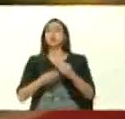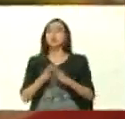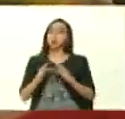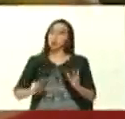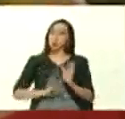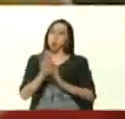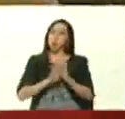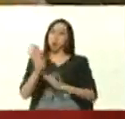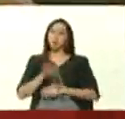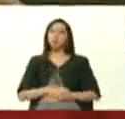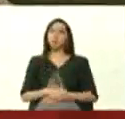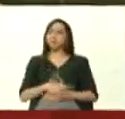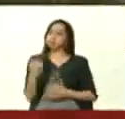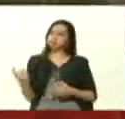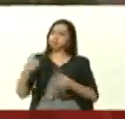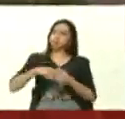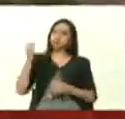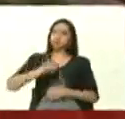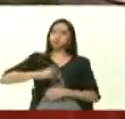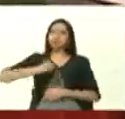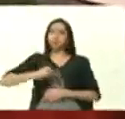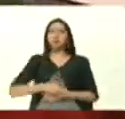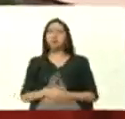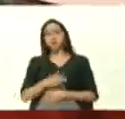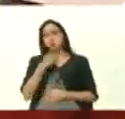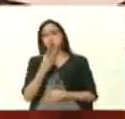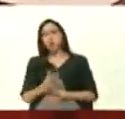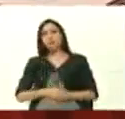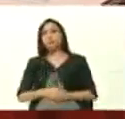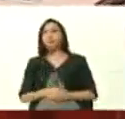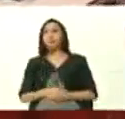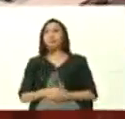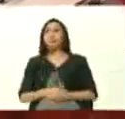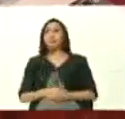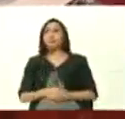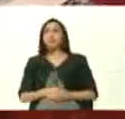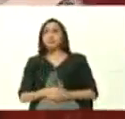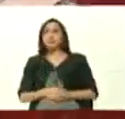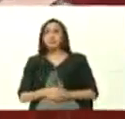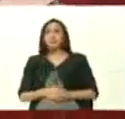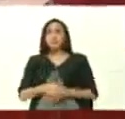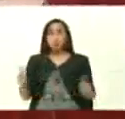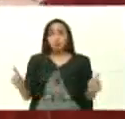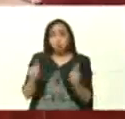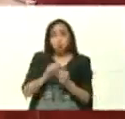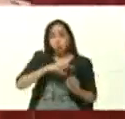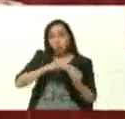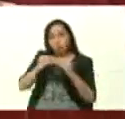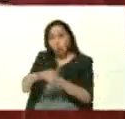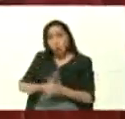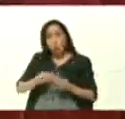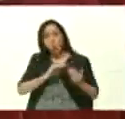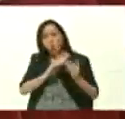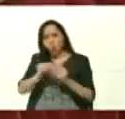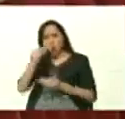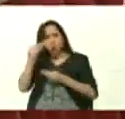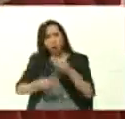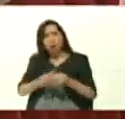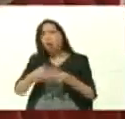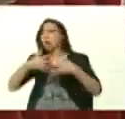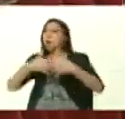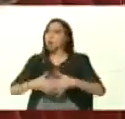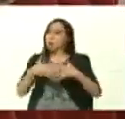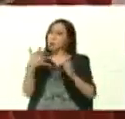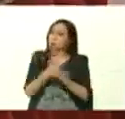está incorporando, vicepresidenta. Muy bien. Y conjuntamente, vicepresidenta, con todos nuestros CLAP productivos, nuestras comunidades, también nuestras empresas que